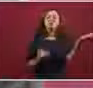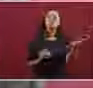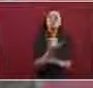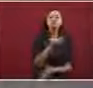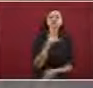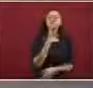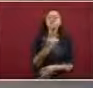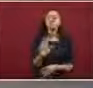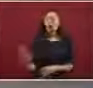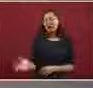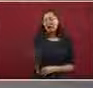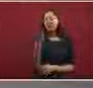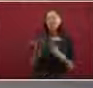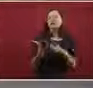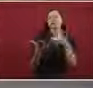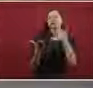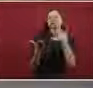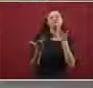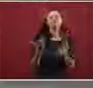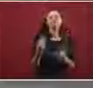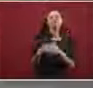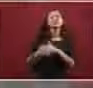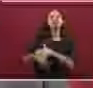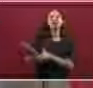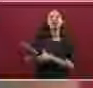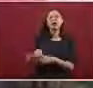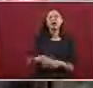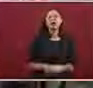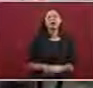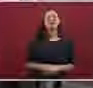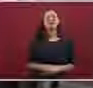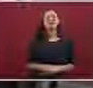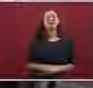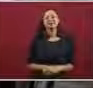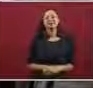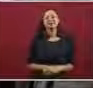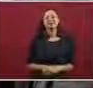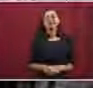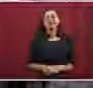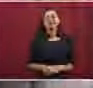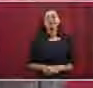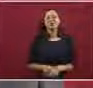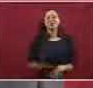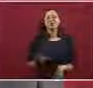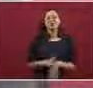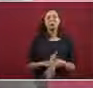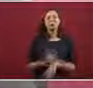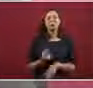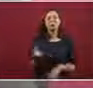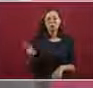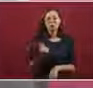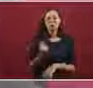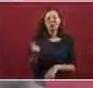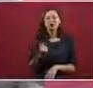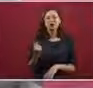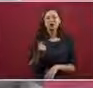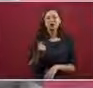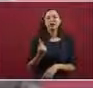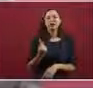de que no procedía, porque no se podía hacer ninguna consulta